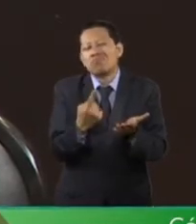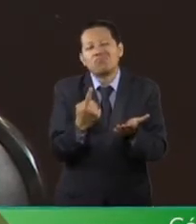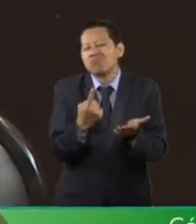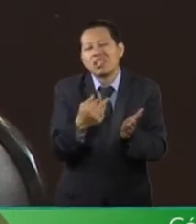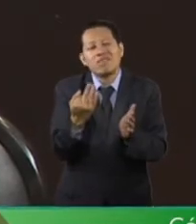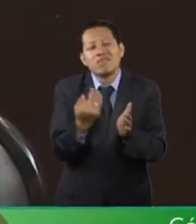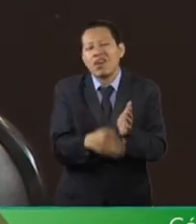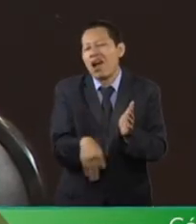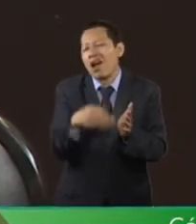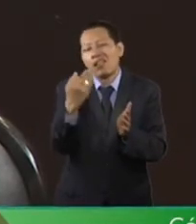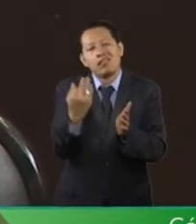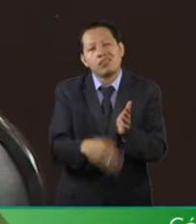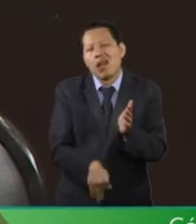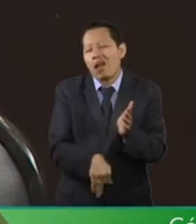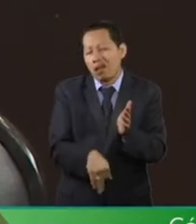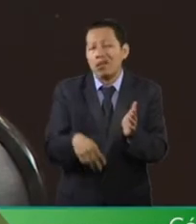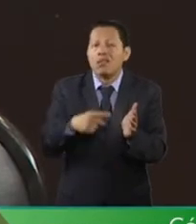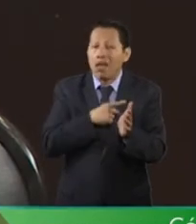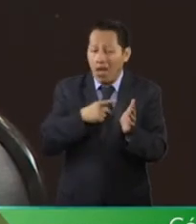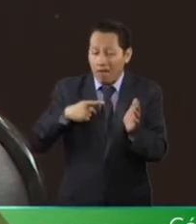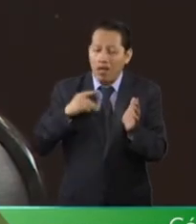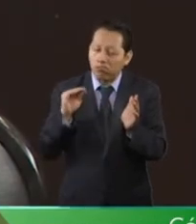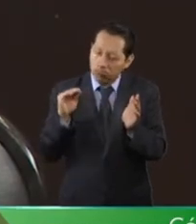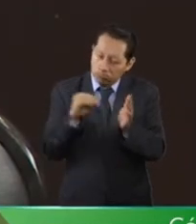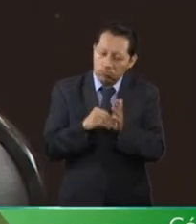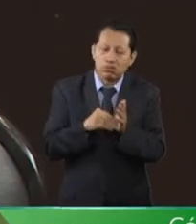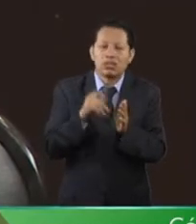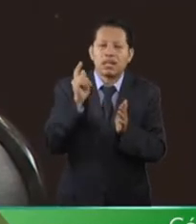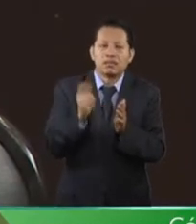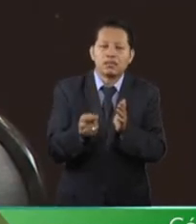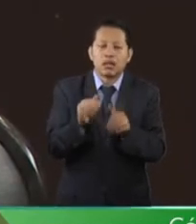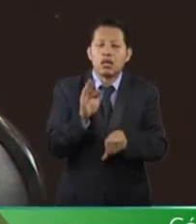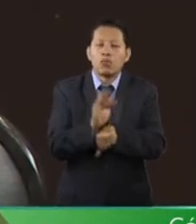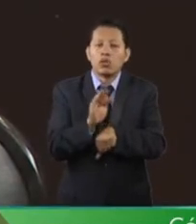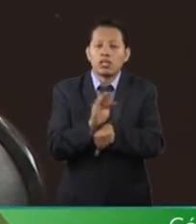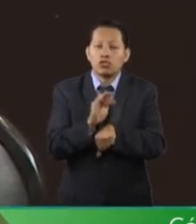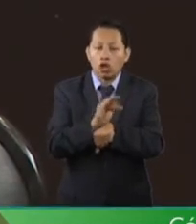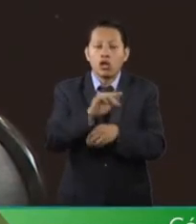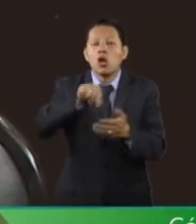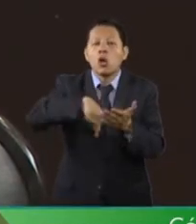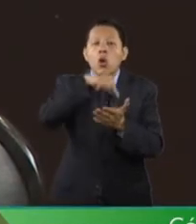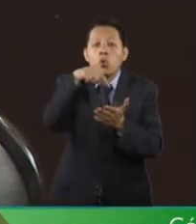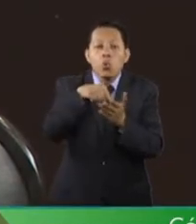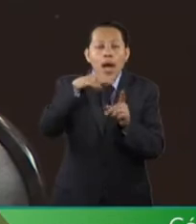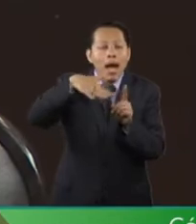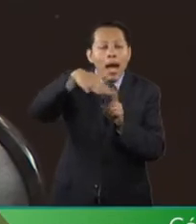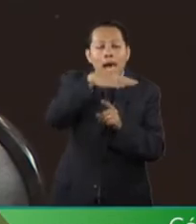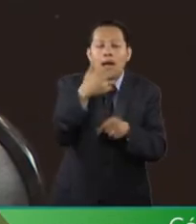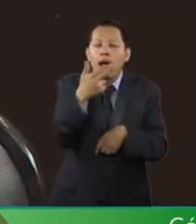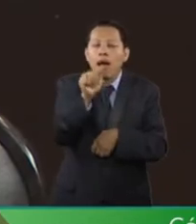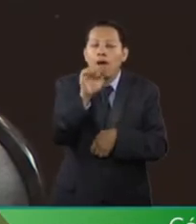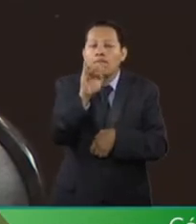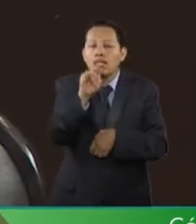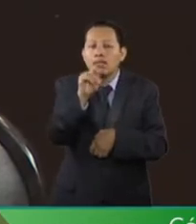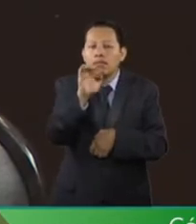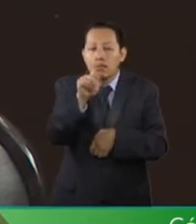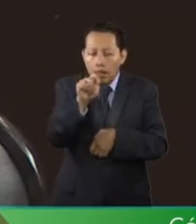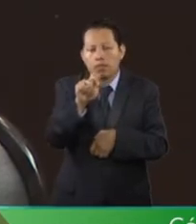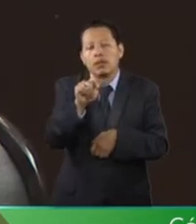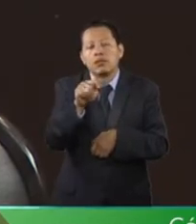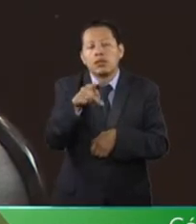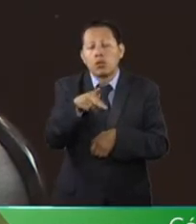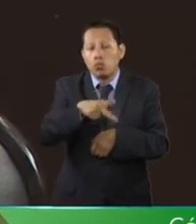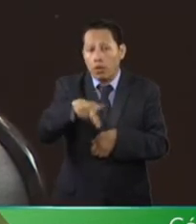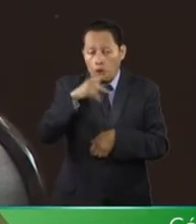se insertan de forma fáctica la protección del hábitat como principio natural que les permite a los pueblos originarios